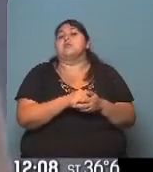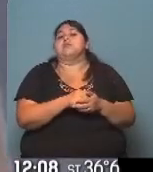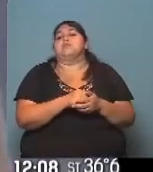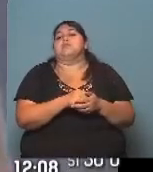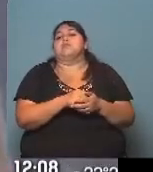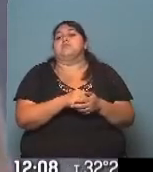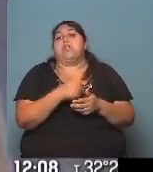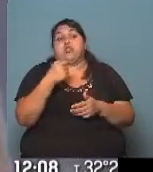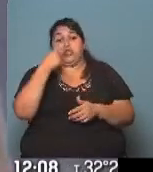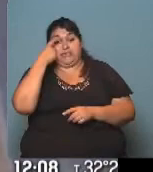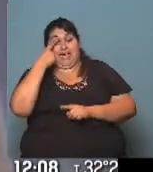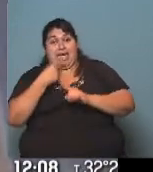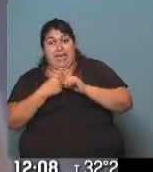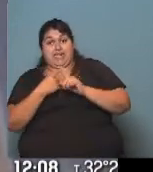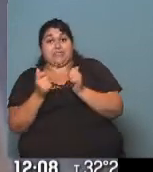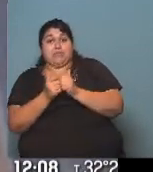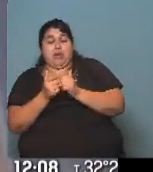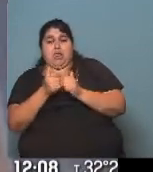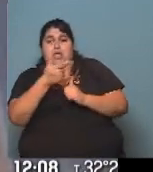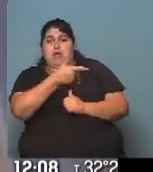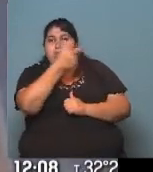sofía los actos